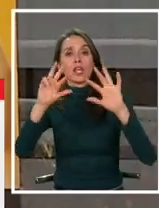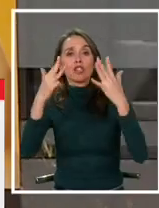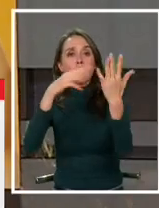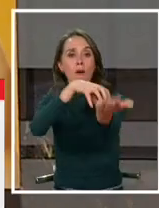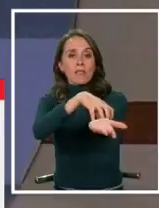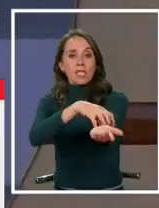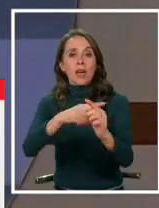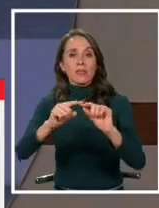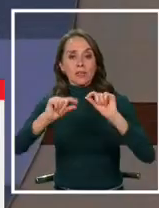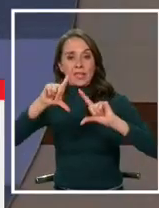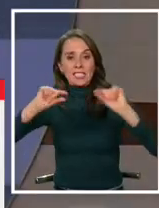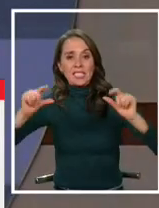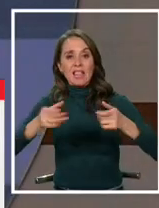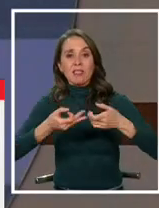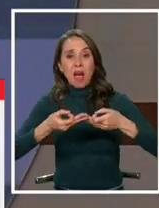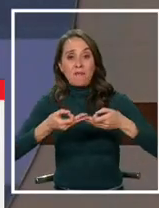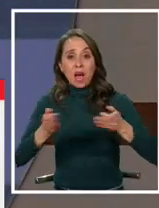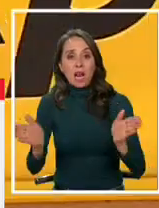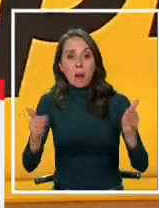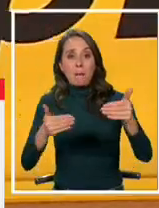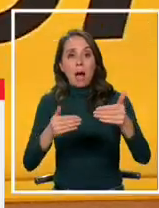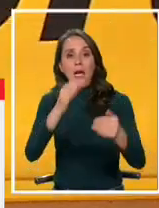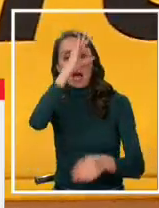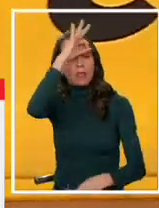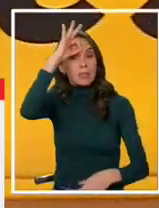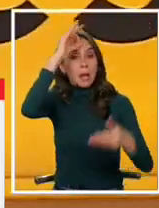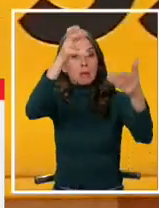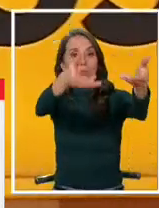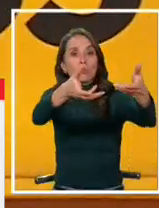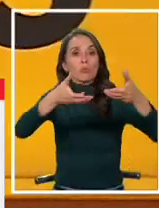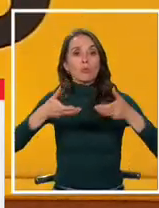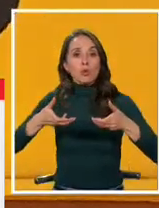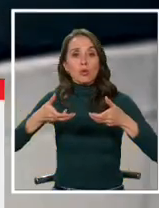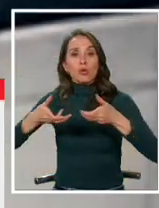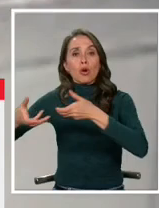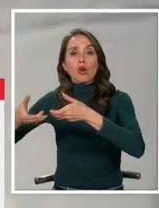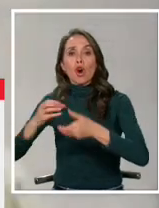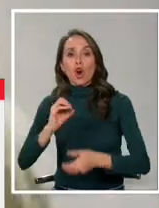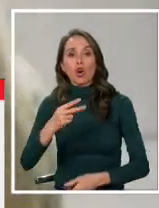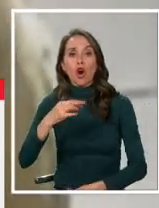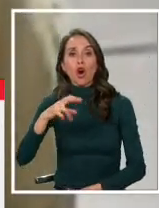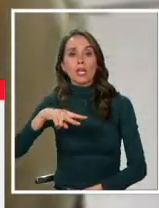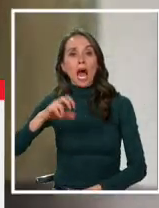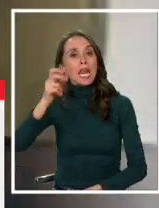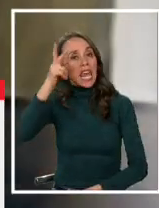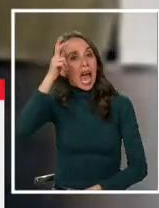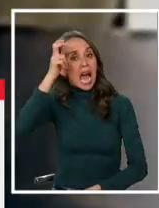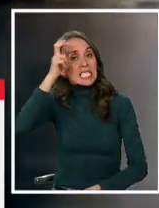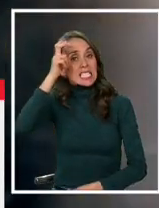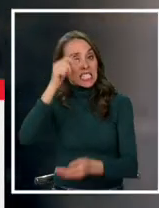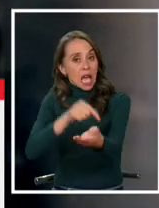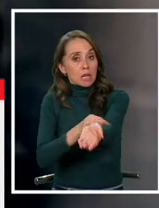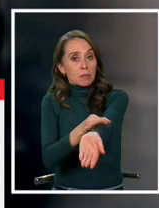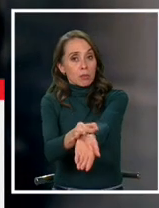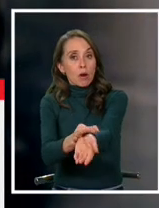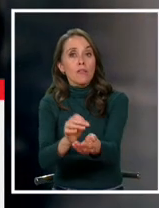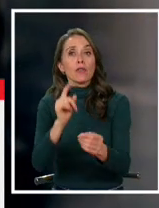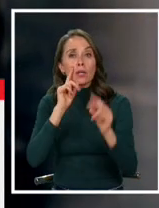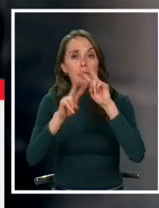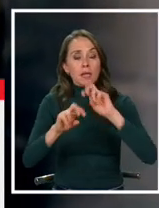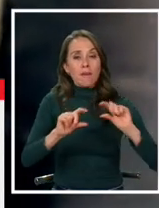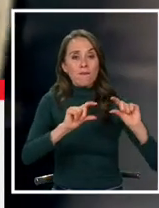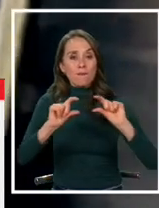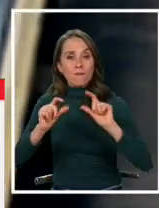diversas municiones fueron enviadas en un paquete desde temuco con destino a cocran en la región de aisén se investiga si estos proyectiles